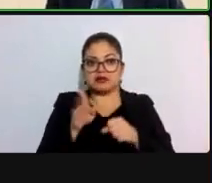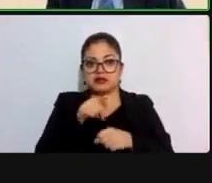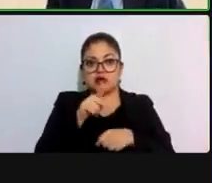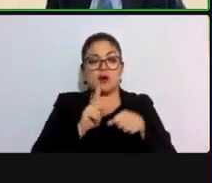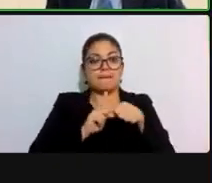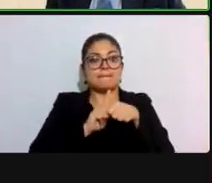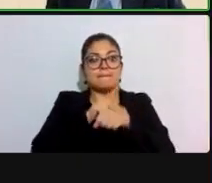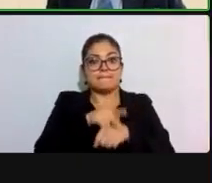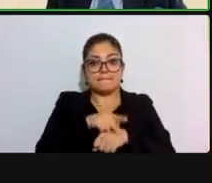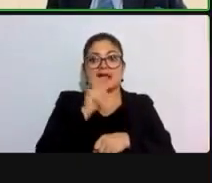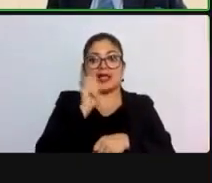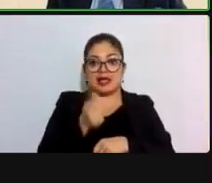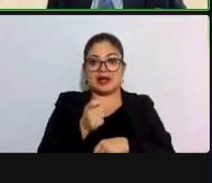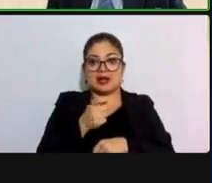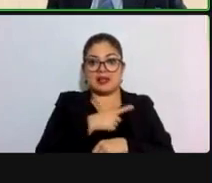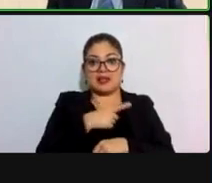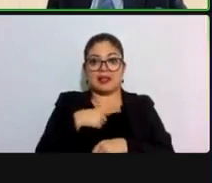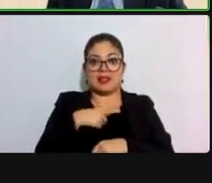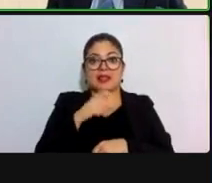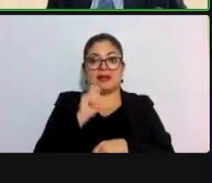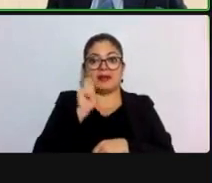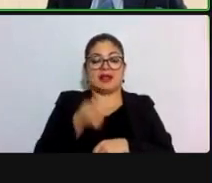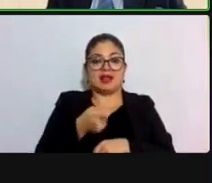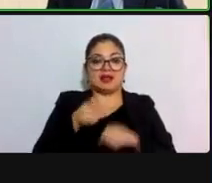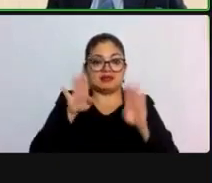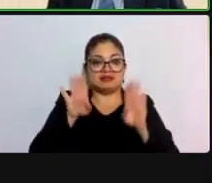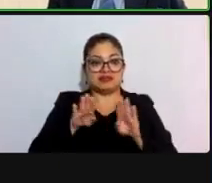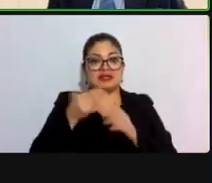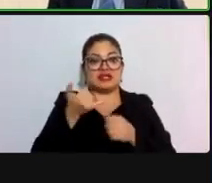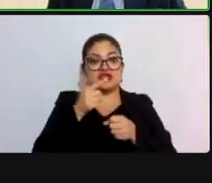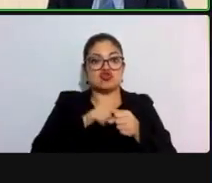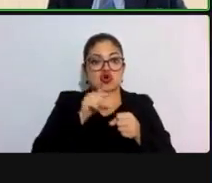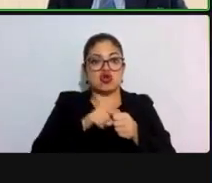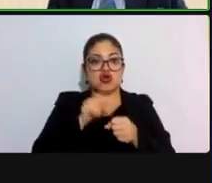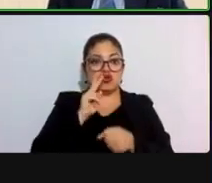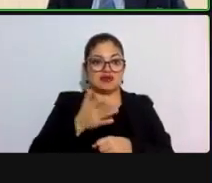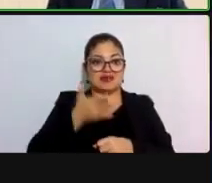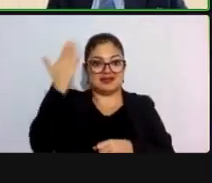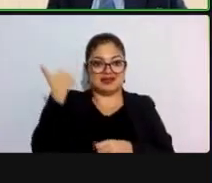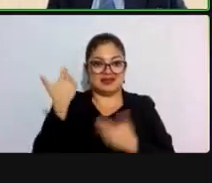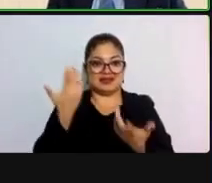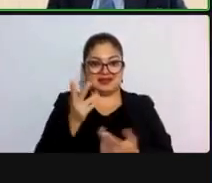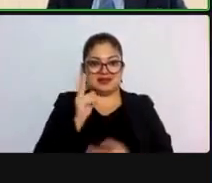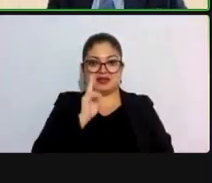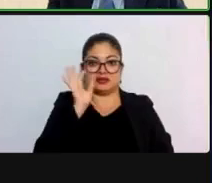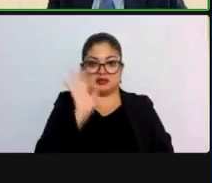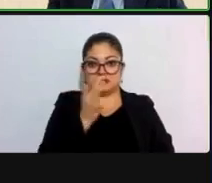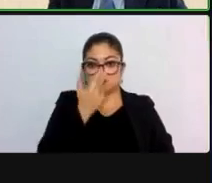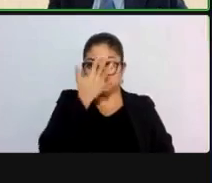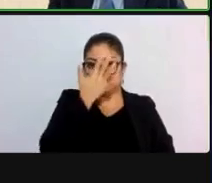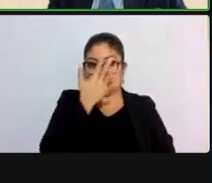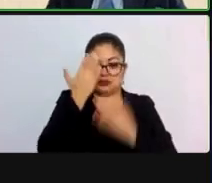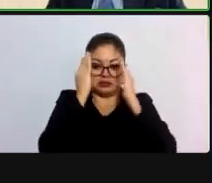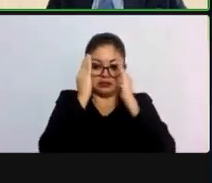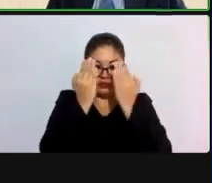color muy semejante al de la nariz original, que las cicatrices pueden quedar ocultas en los márgenes,